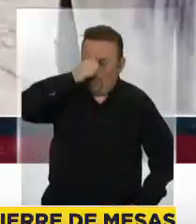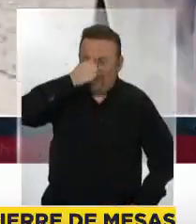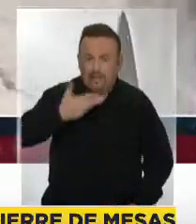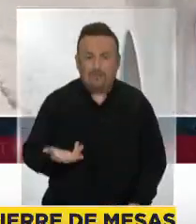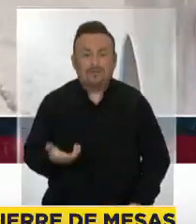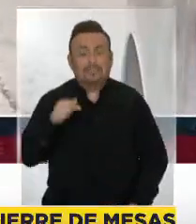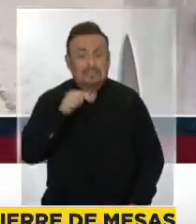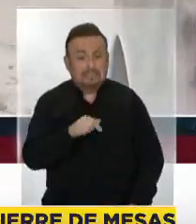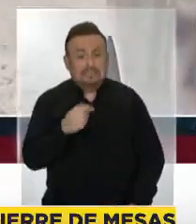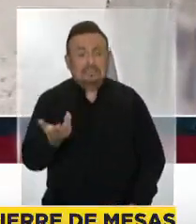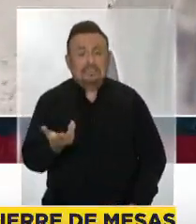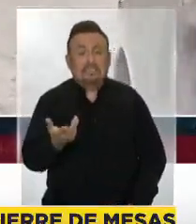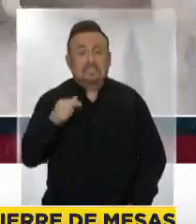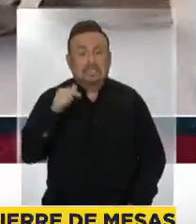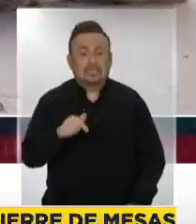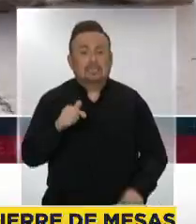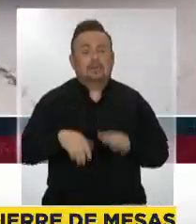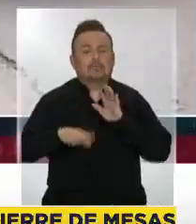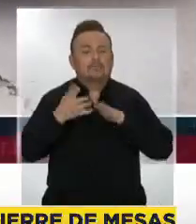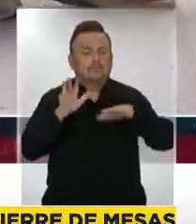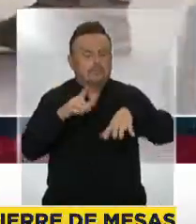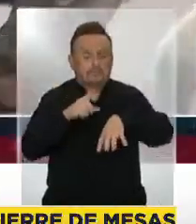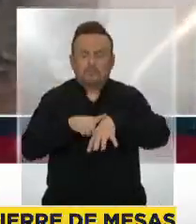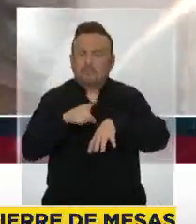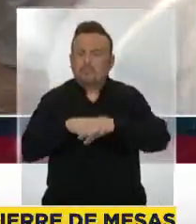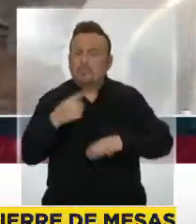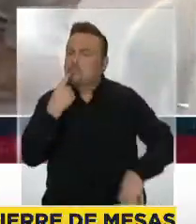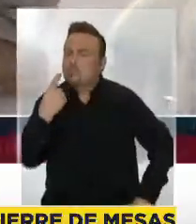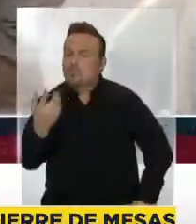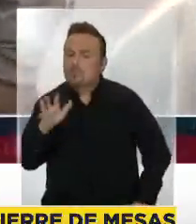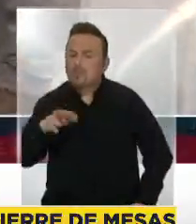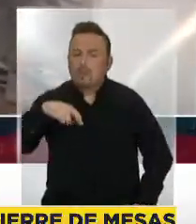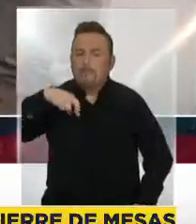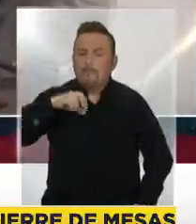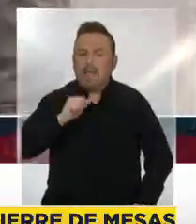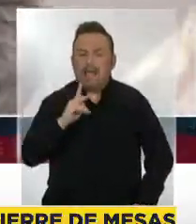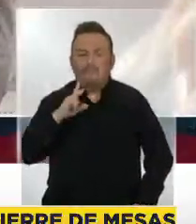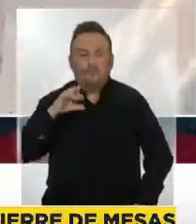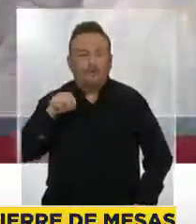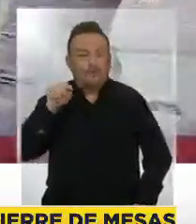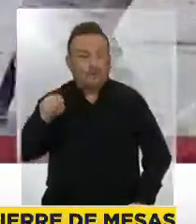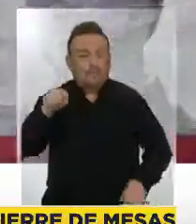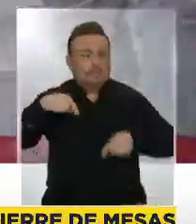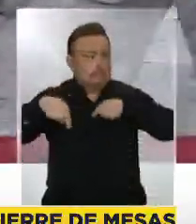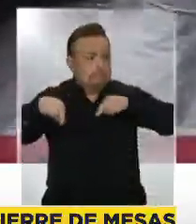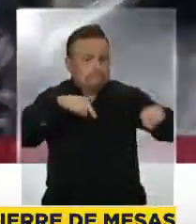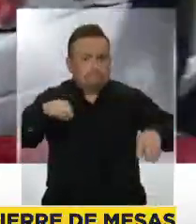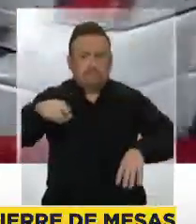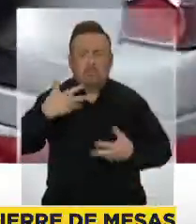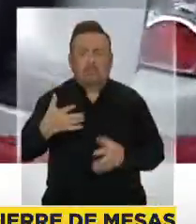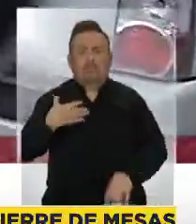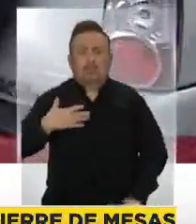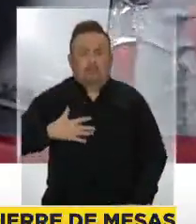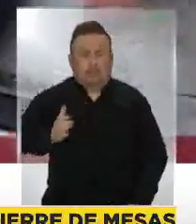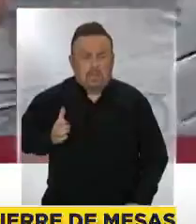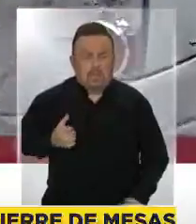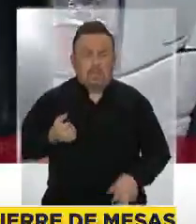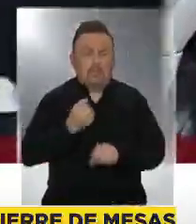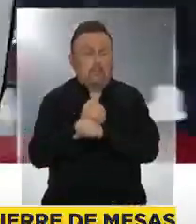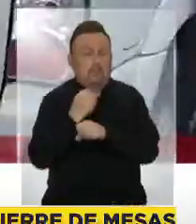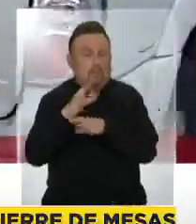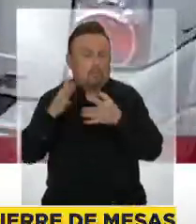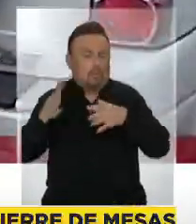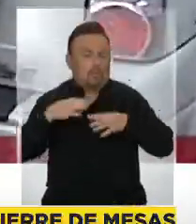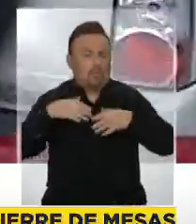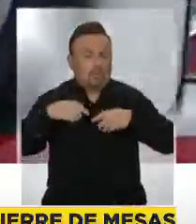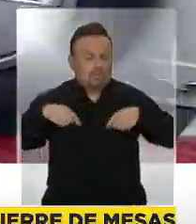Un hecho que tuvo lugar, Pablo, más o menos hace cuánto rato, porque vemos ahí ya un gran despliegue de los funcionarios de la PDI, como decías tú, por lo menos